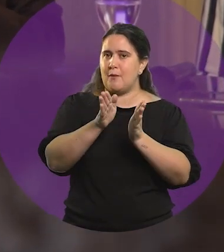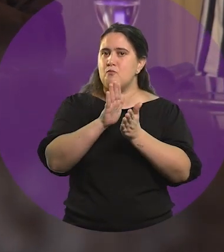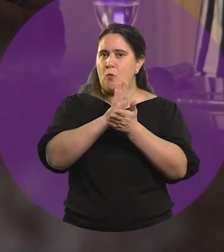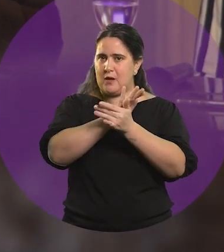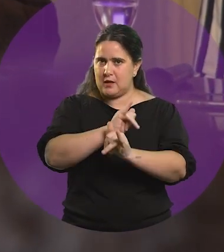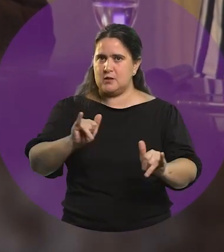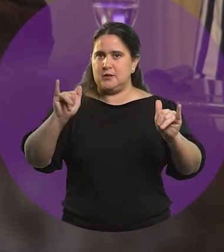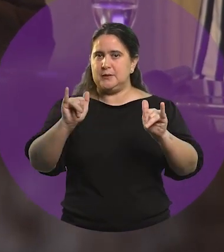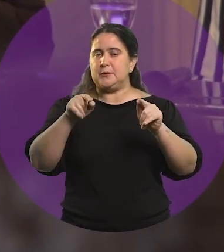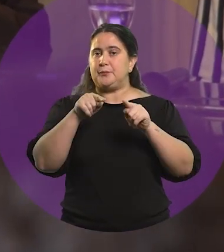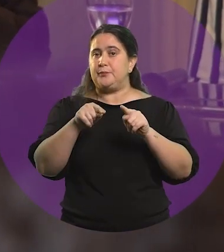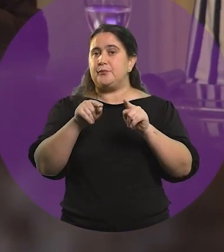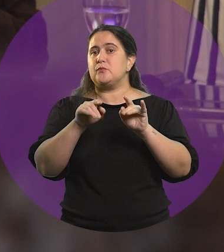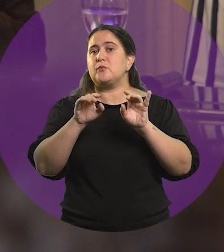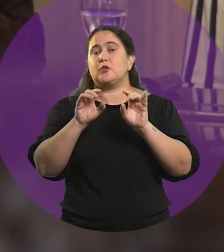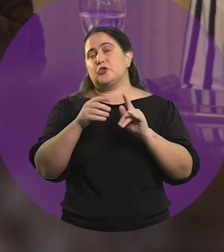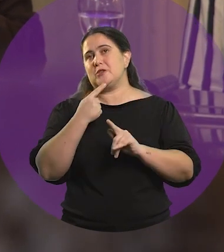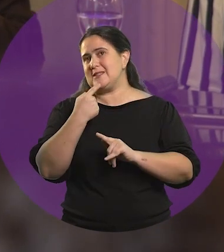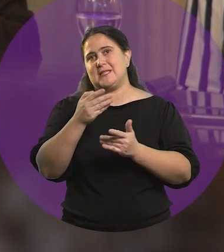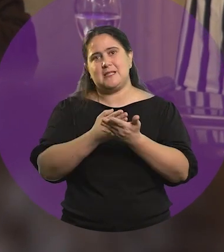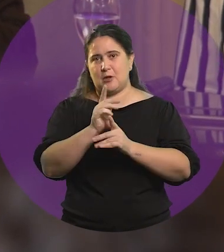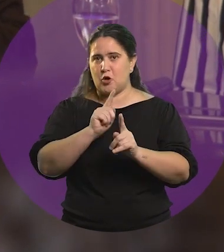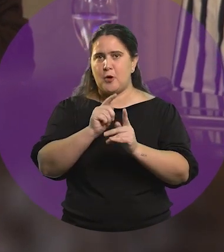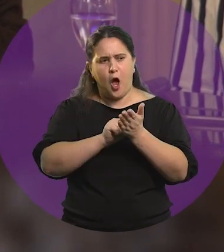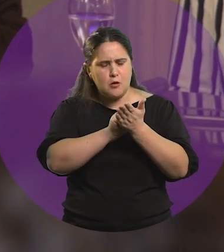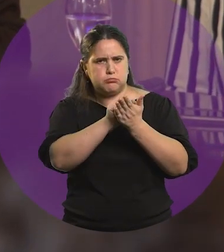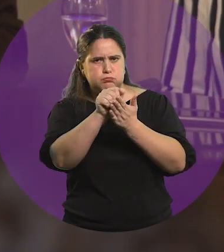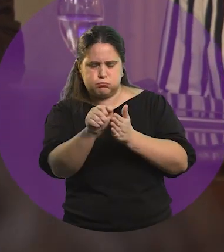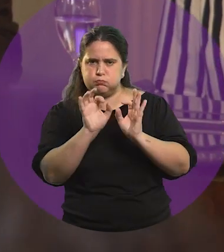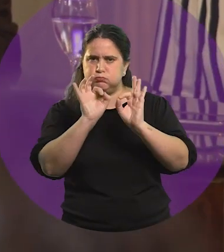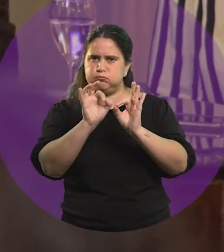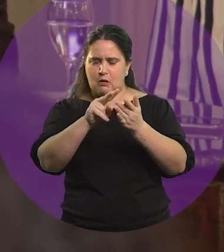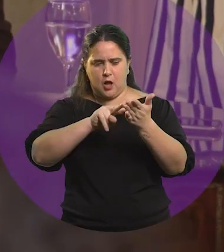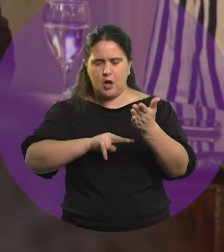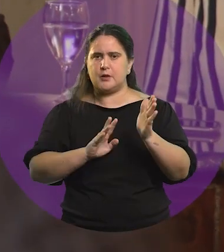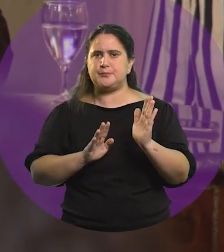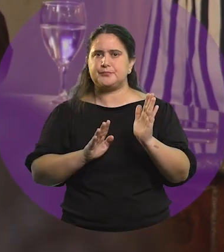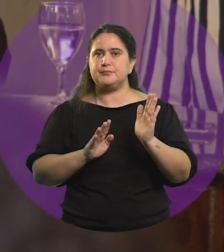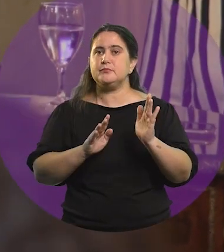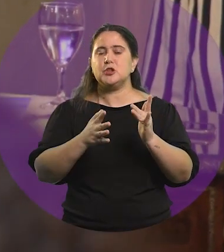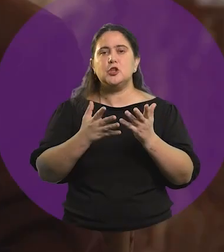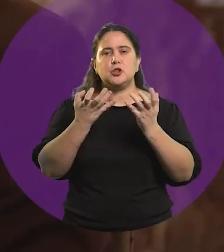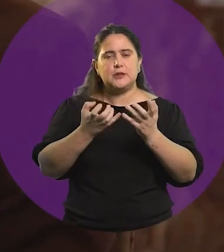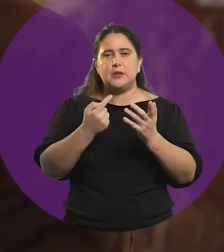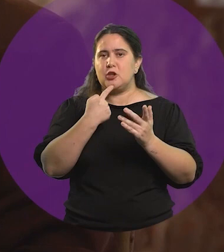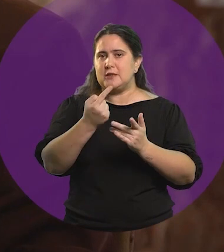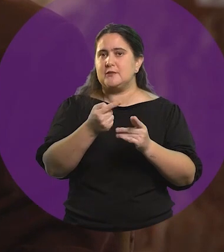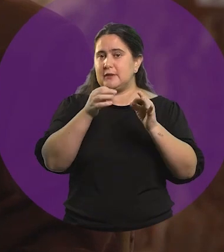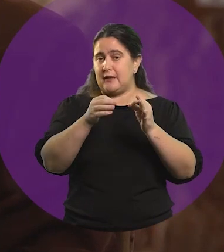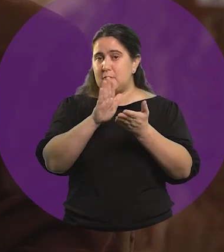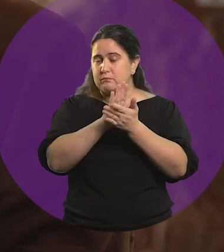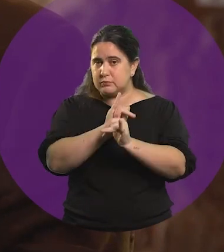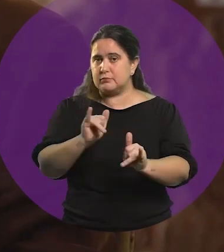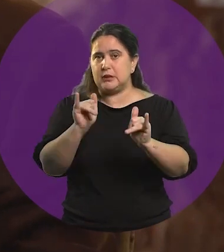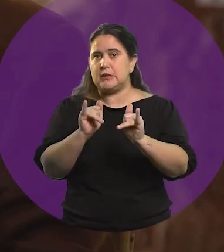publicación, que no siempre lo hago, pero que leí completamente antes de venir. Y que creo que quiero rescatar que la